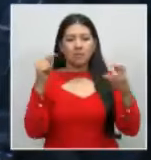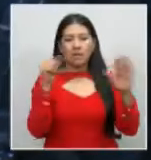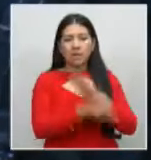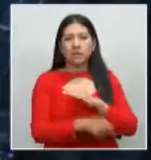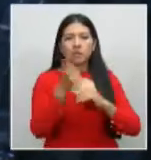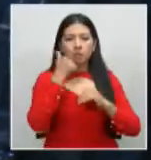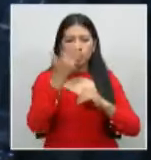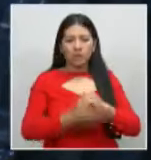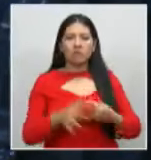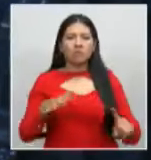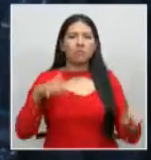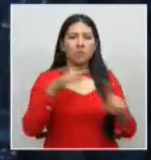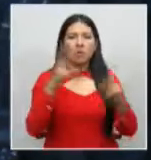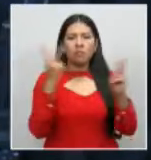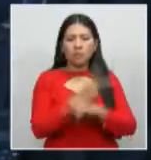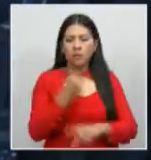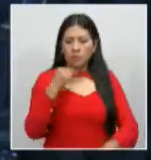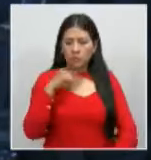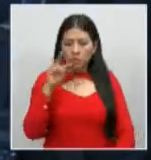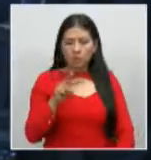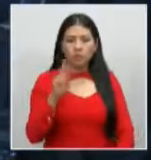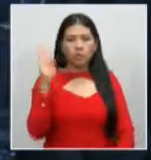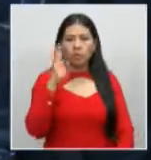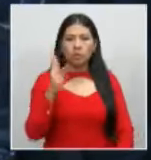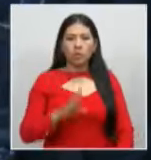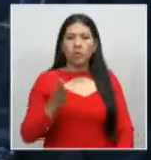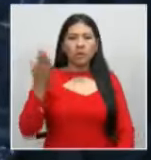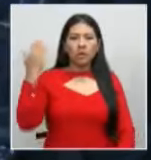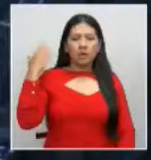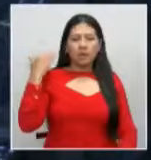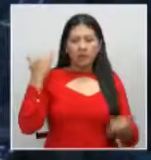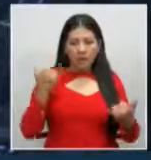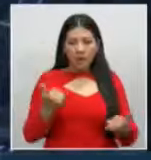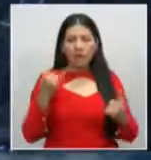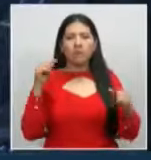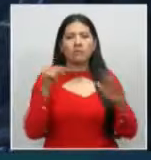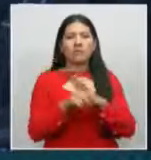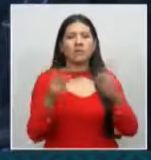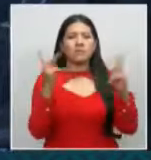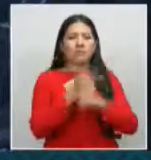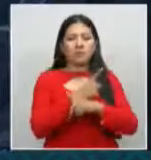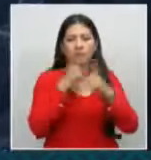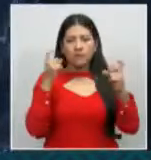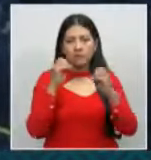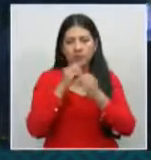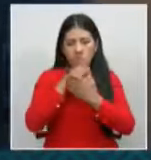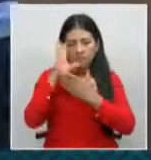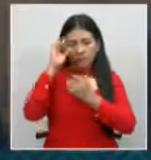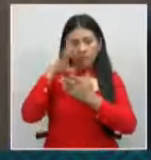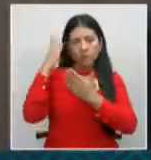tan violento, no lo habíamos visto en gestiones anteriores. ¿Pueden retirarlo, por favor?